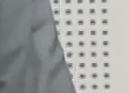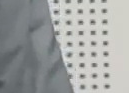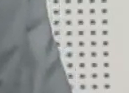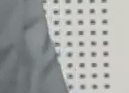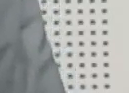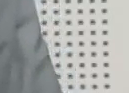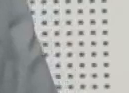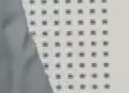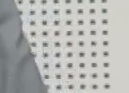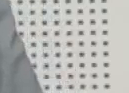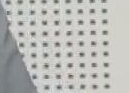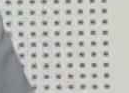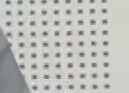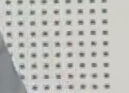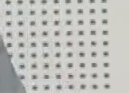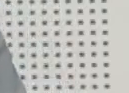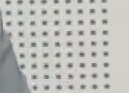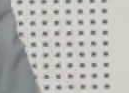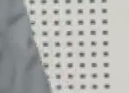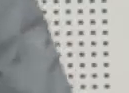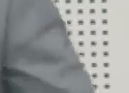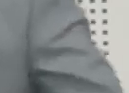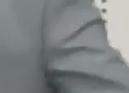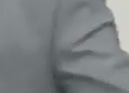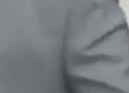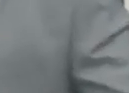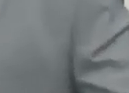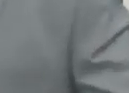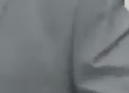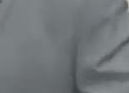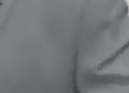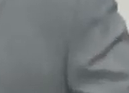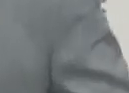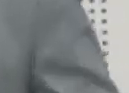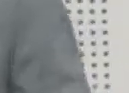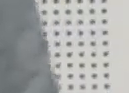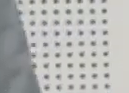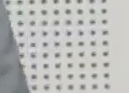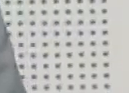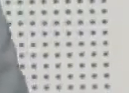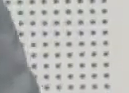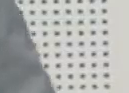su contra quedarán en la historia como otro ejemplo de que sí se puede.